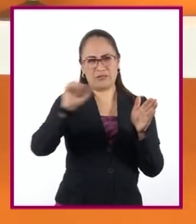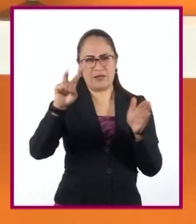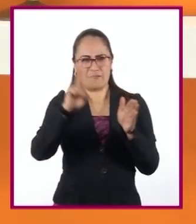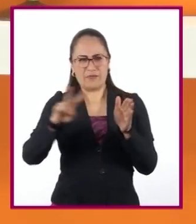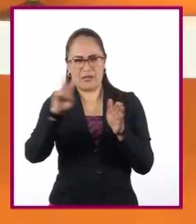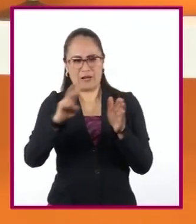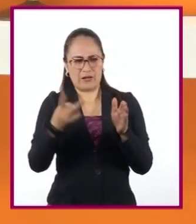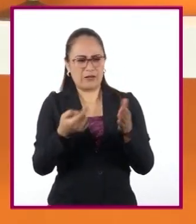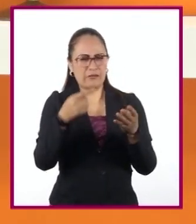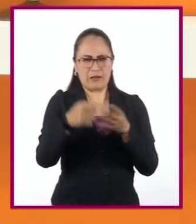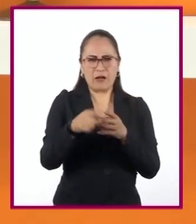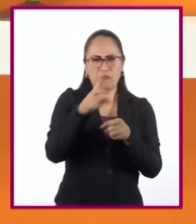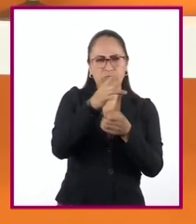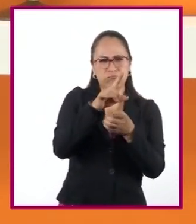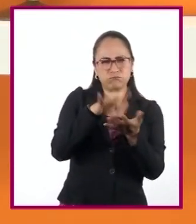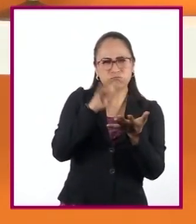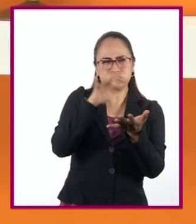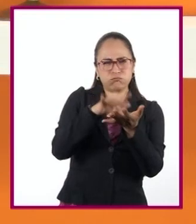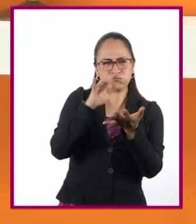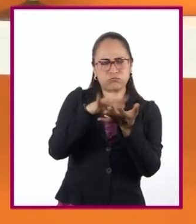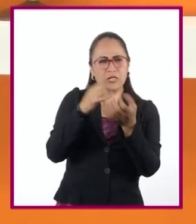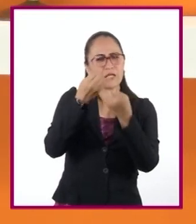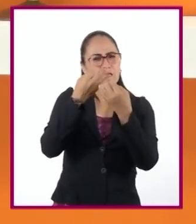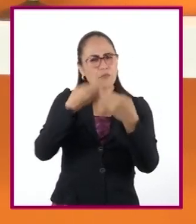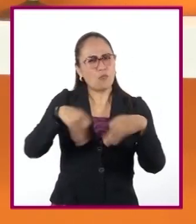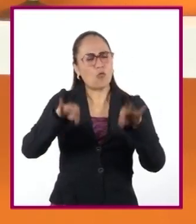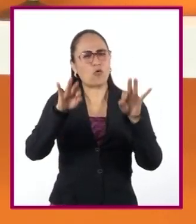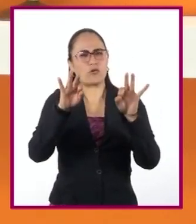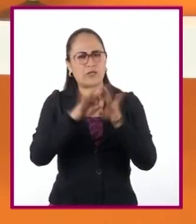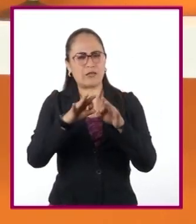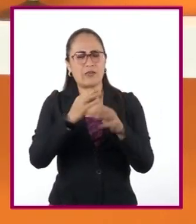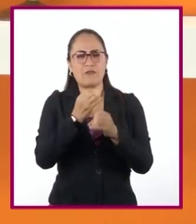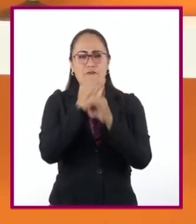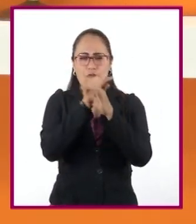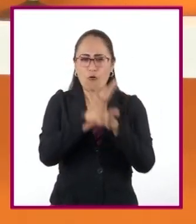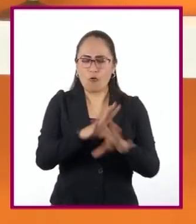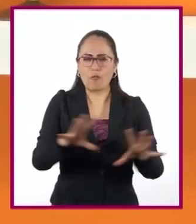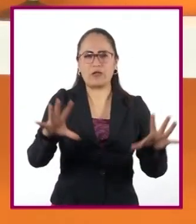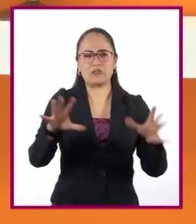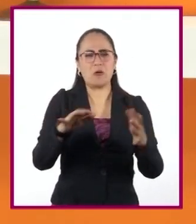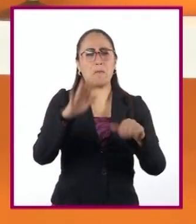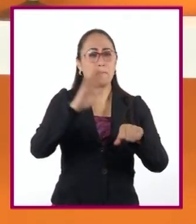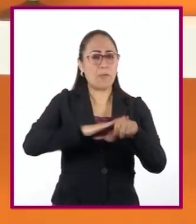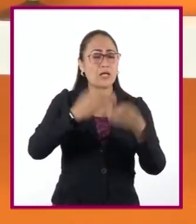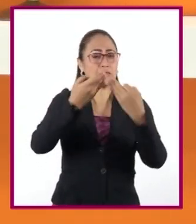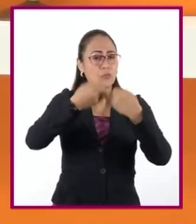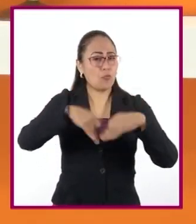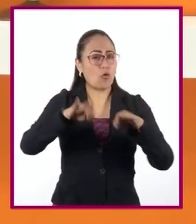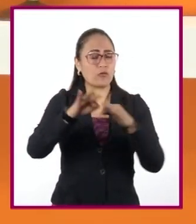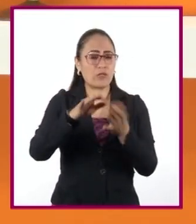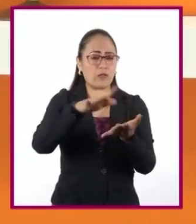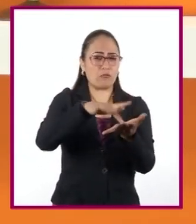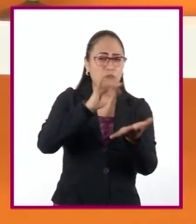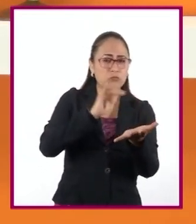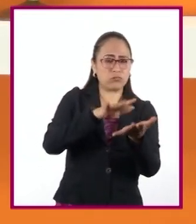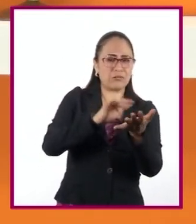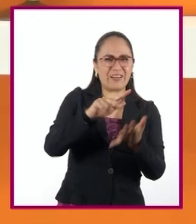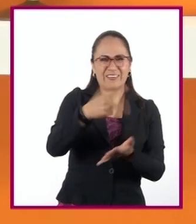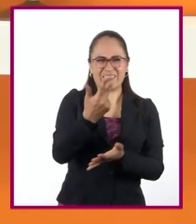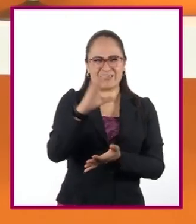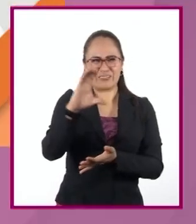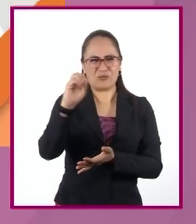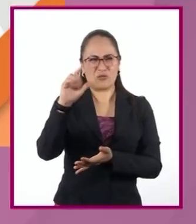es funcional para ver de manera sintética la totalidad de datos importantes de la independencia de las